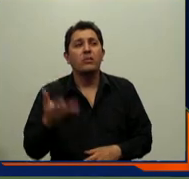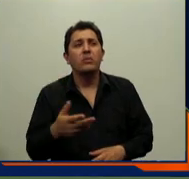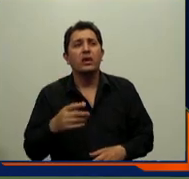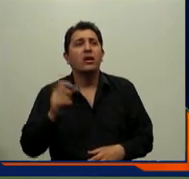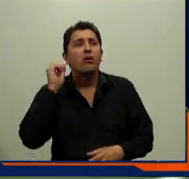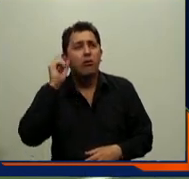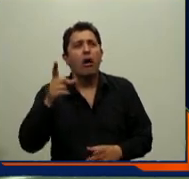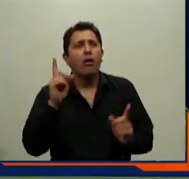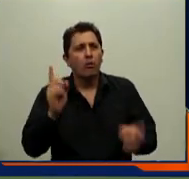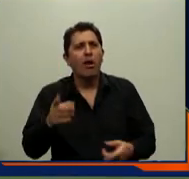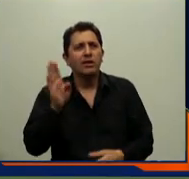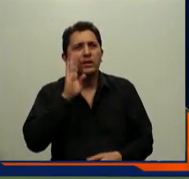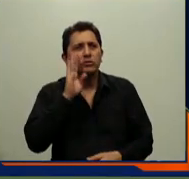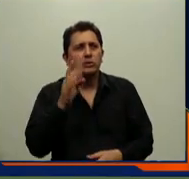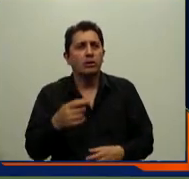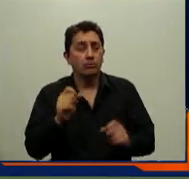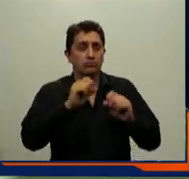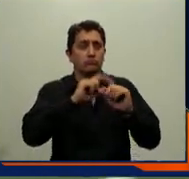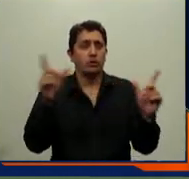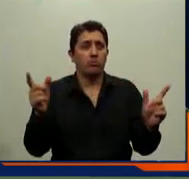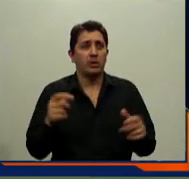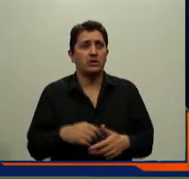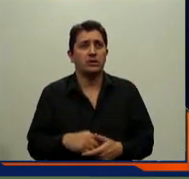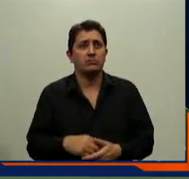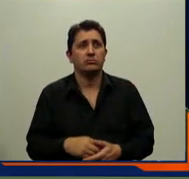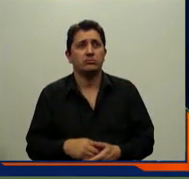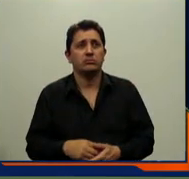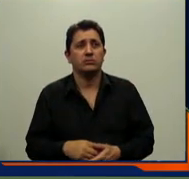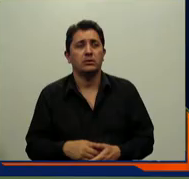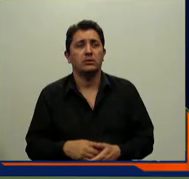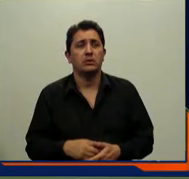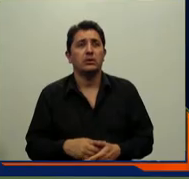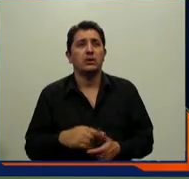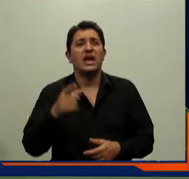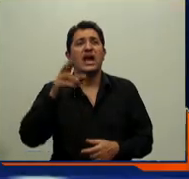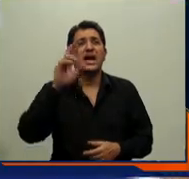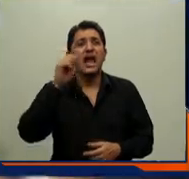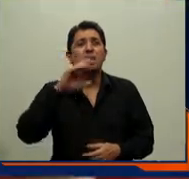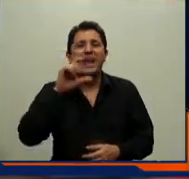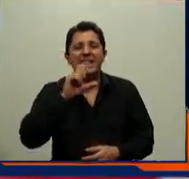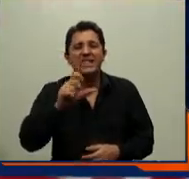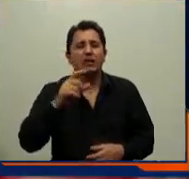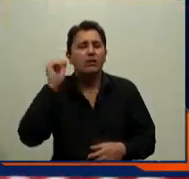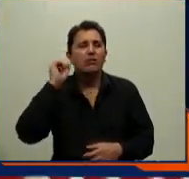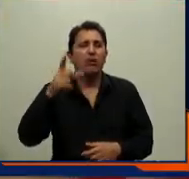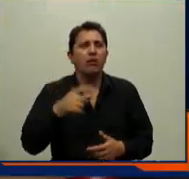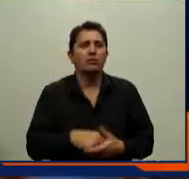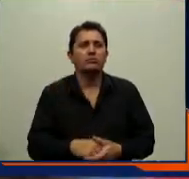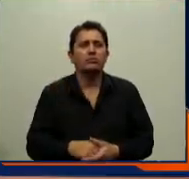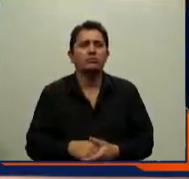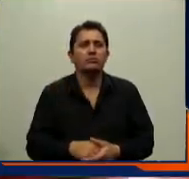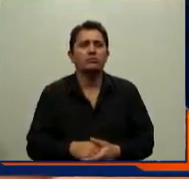el gol de Estados Unidos. Así va a sorprender a la selección argentina. Con Reinprecht, una buena jugada de Sharkley otra